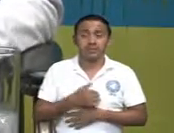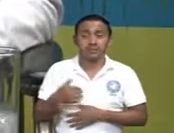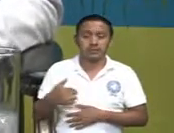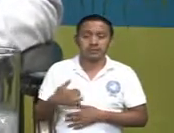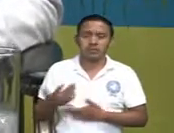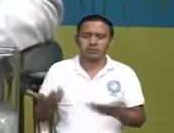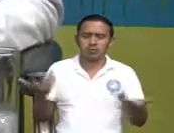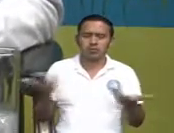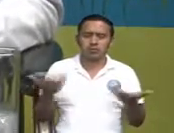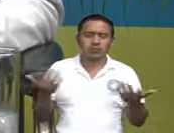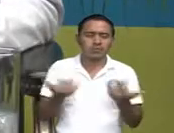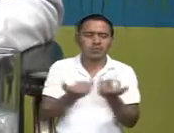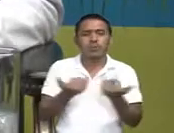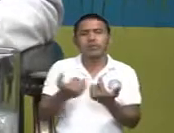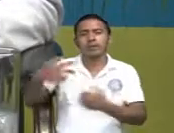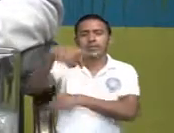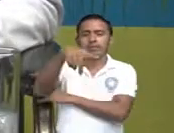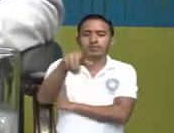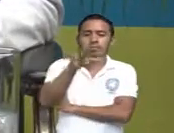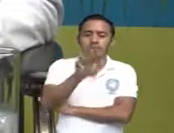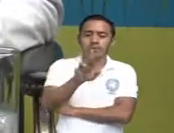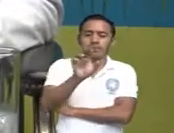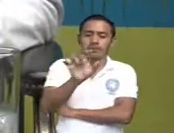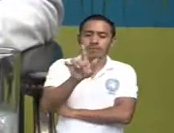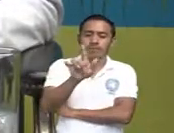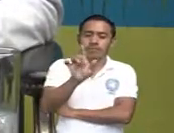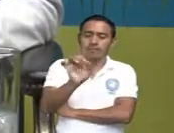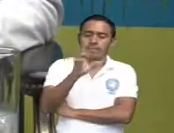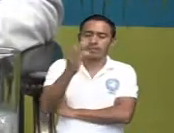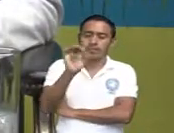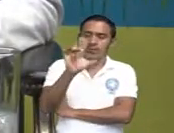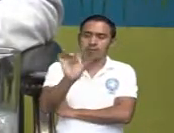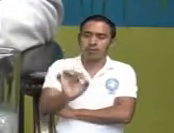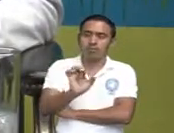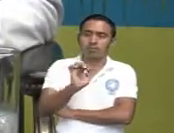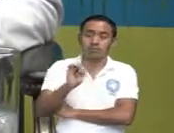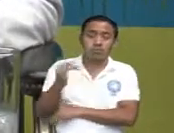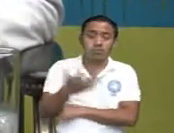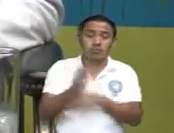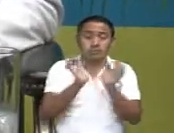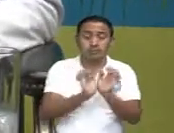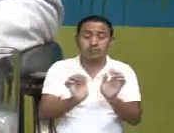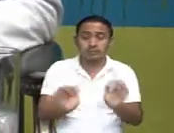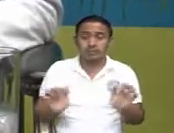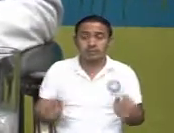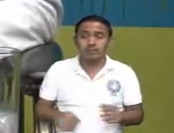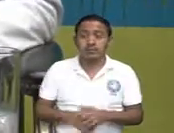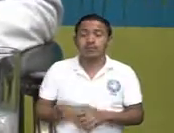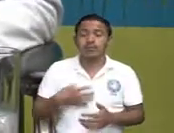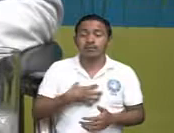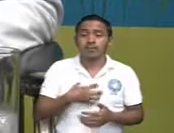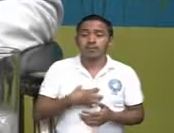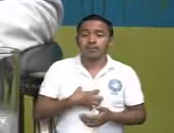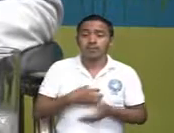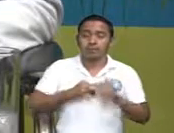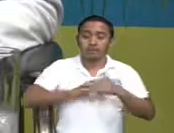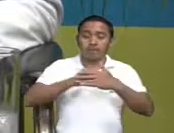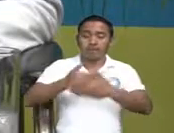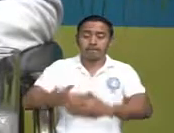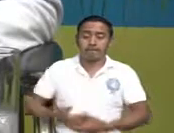un protocolo de estudio en todo el recién nacido con un embarazo es patológico